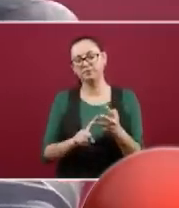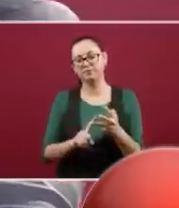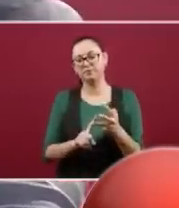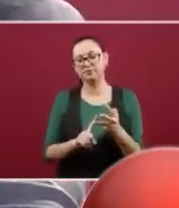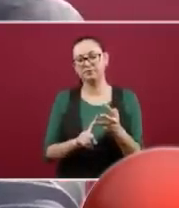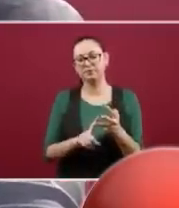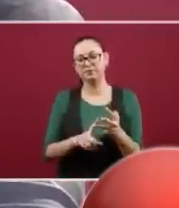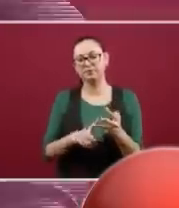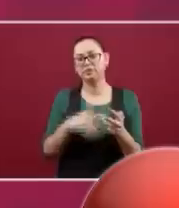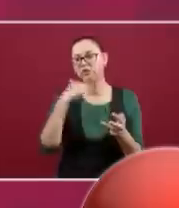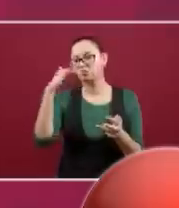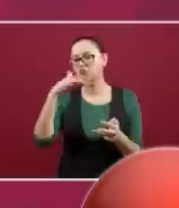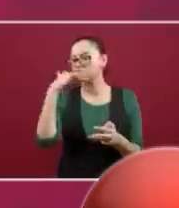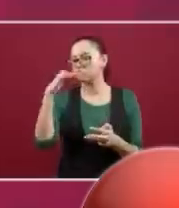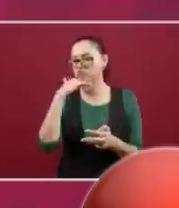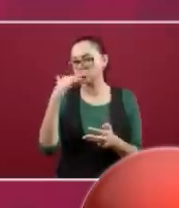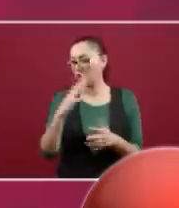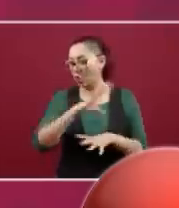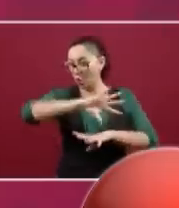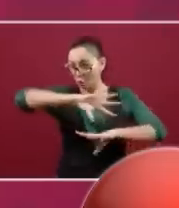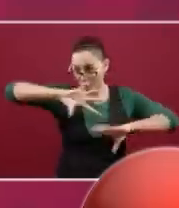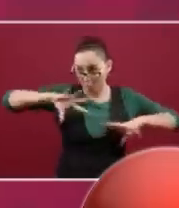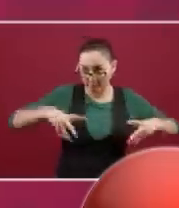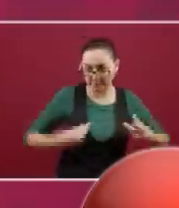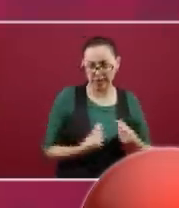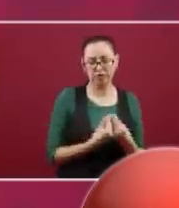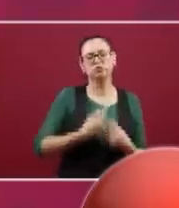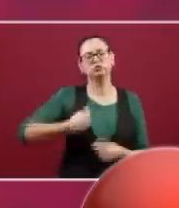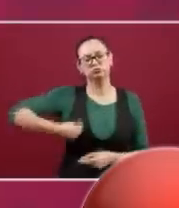y las que tienen que ver con la corrupción.